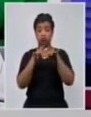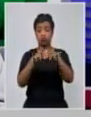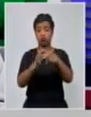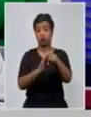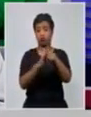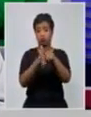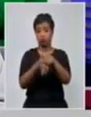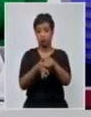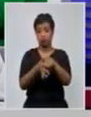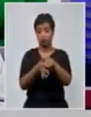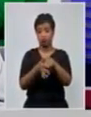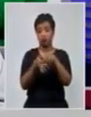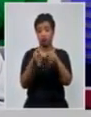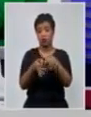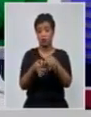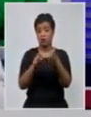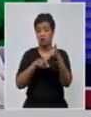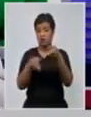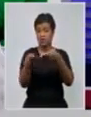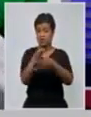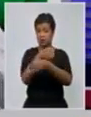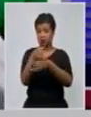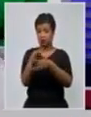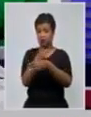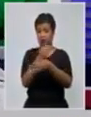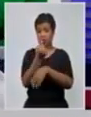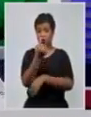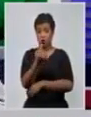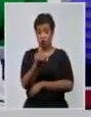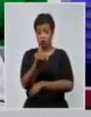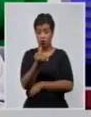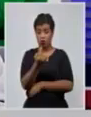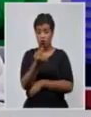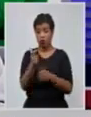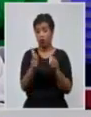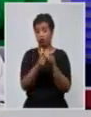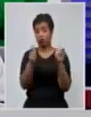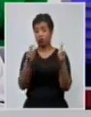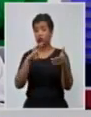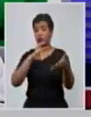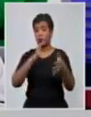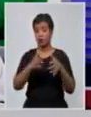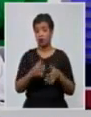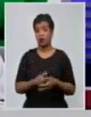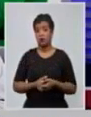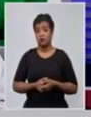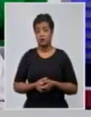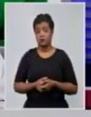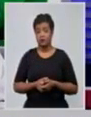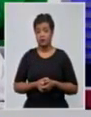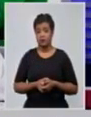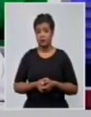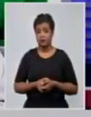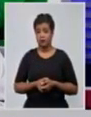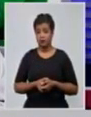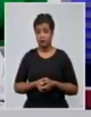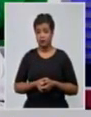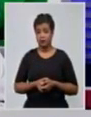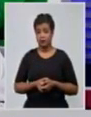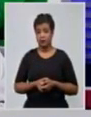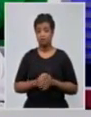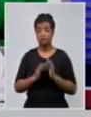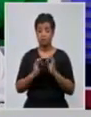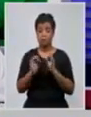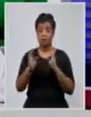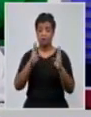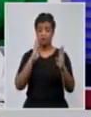importante por los territorios de Cuba, unos con una mayor complejidad, y en correspondencia con ellos, pues, está en la